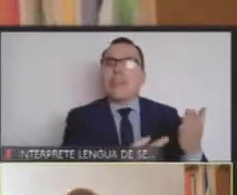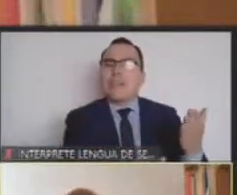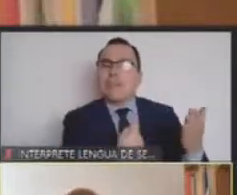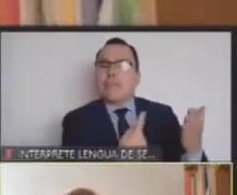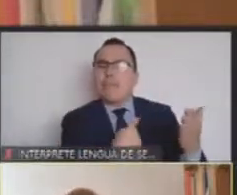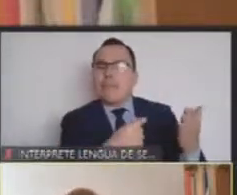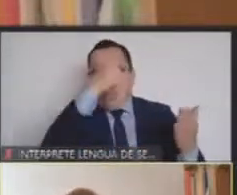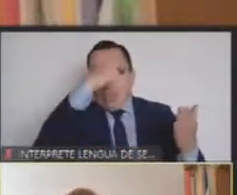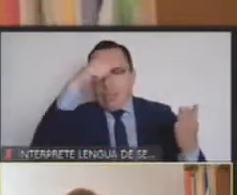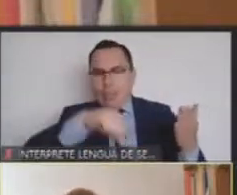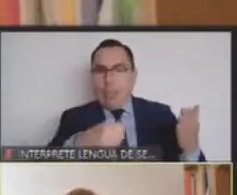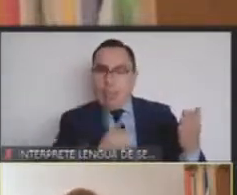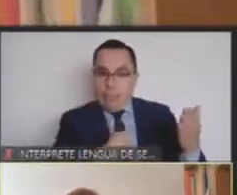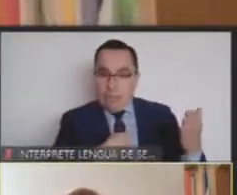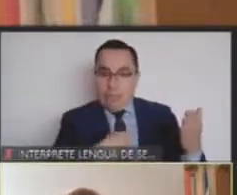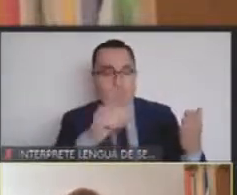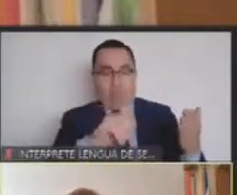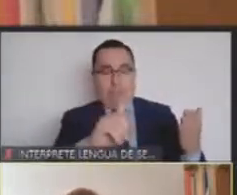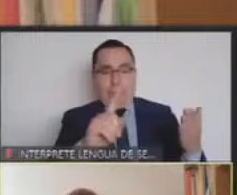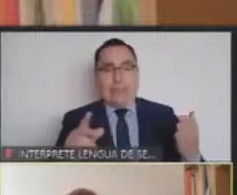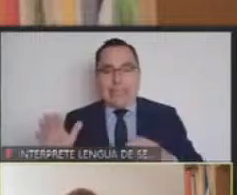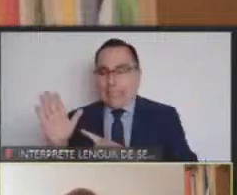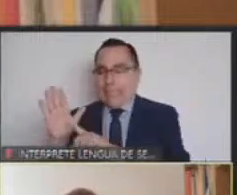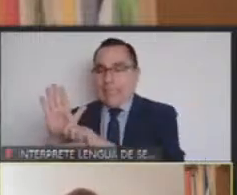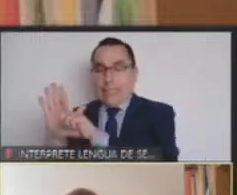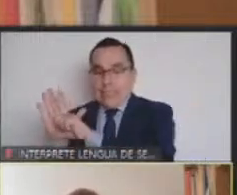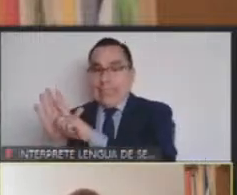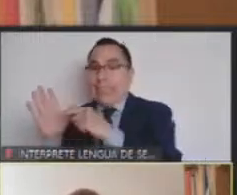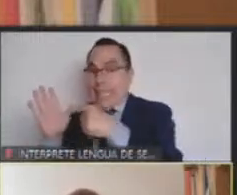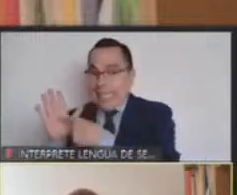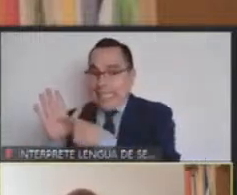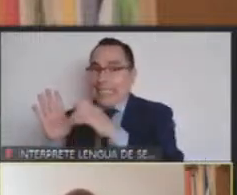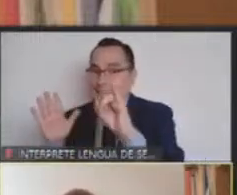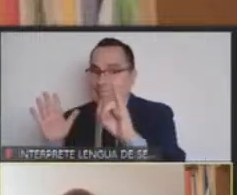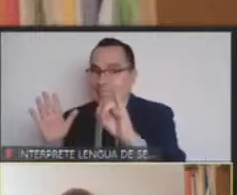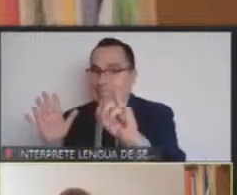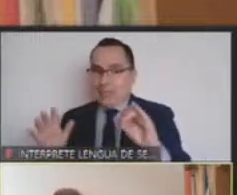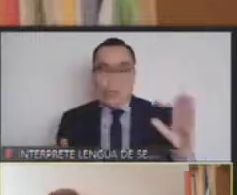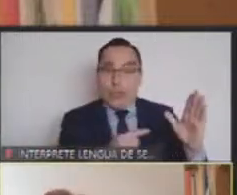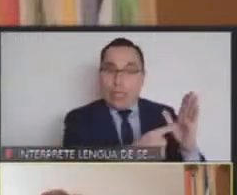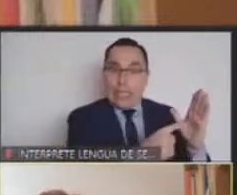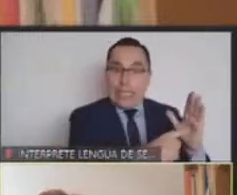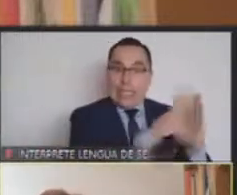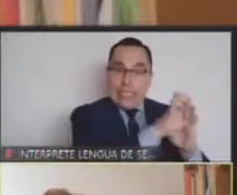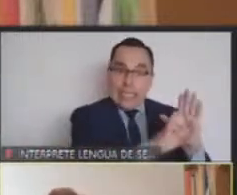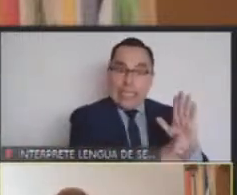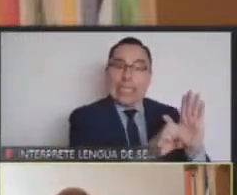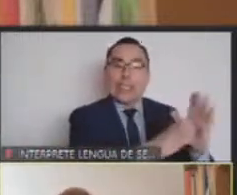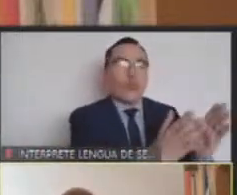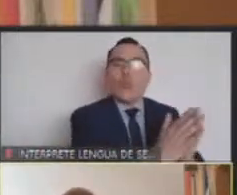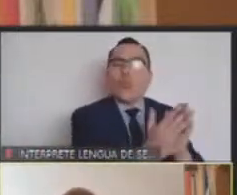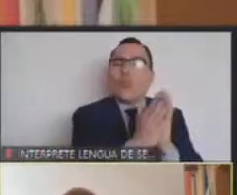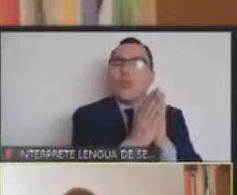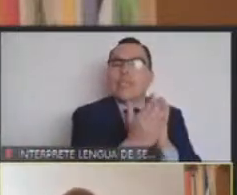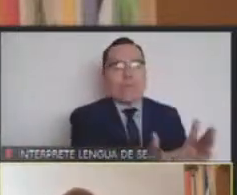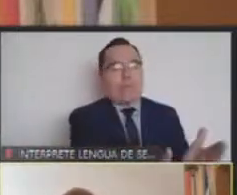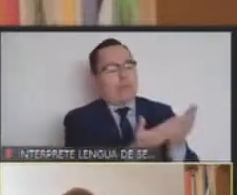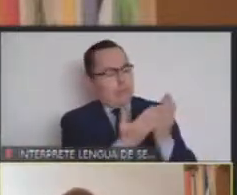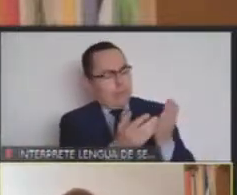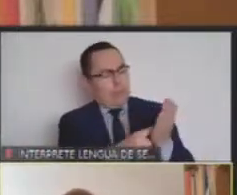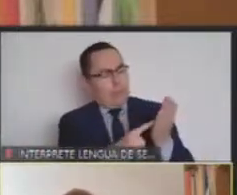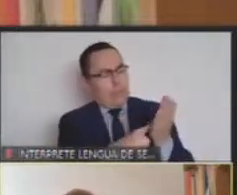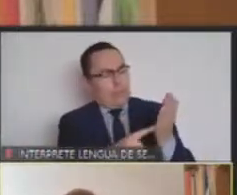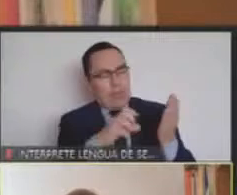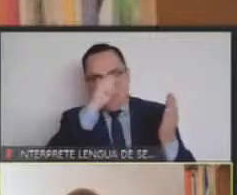sanción específica. El código de ética es solo un instrumento esclarecedor de las conductas judiciales